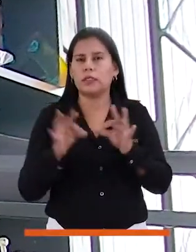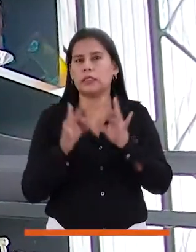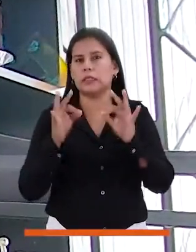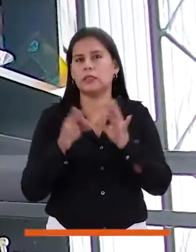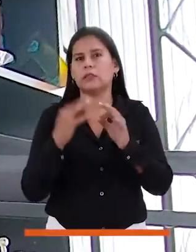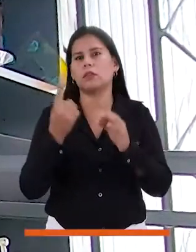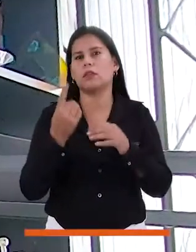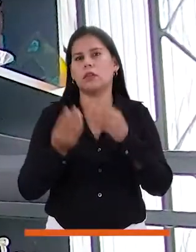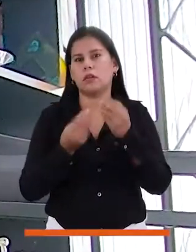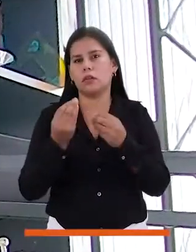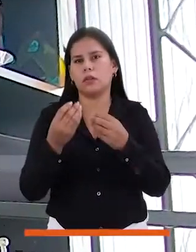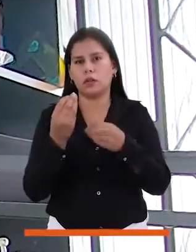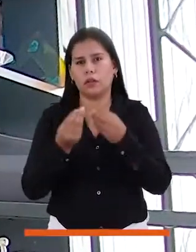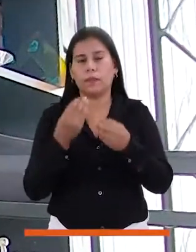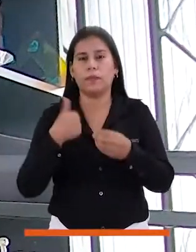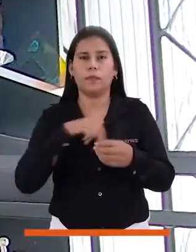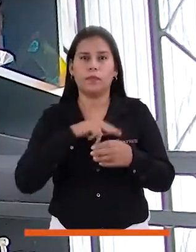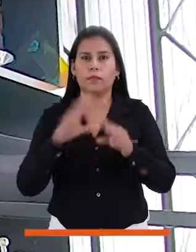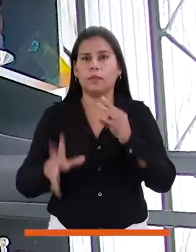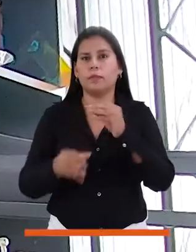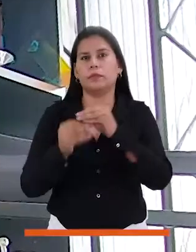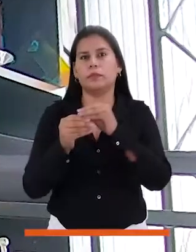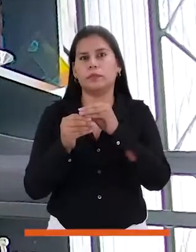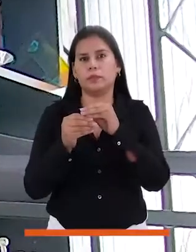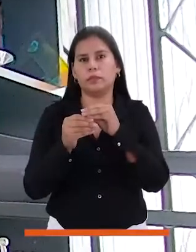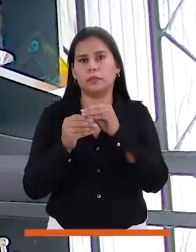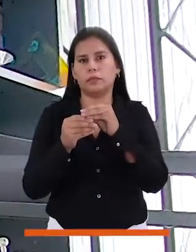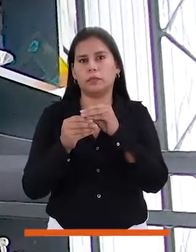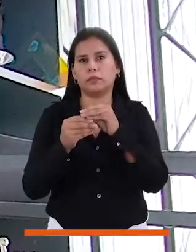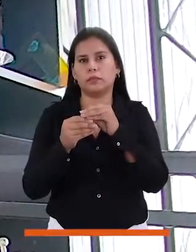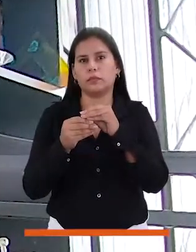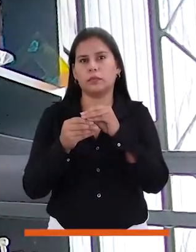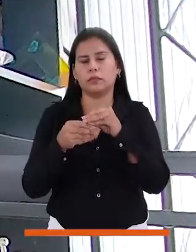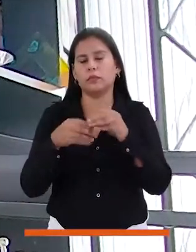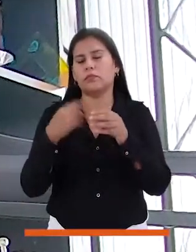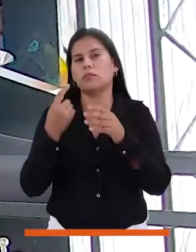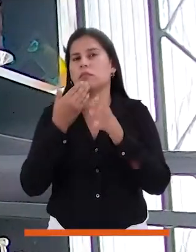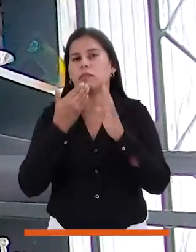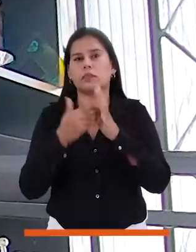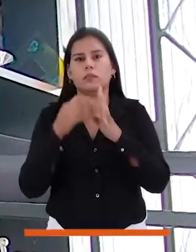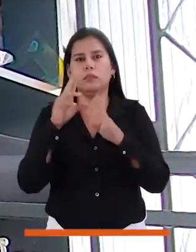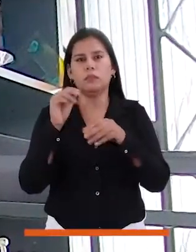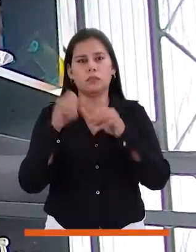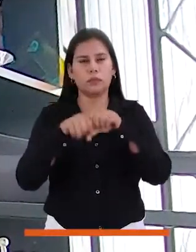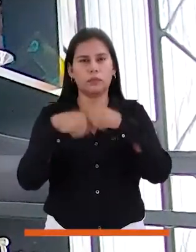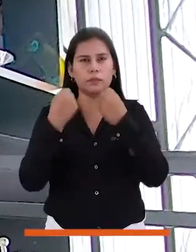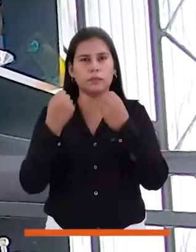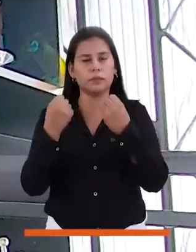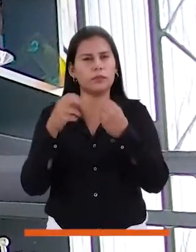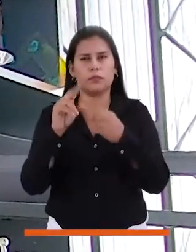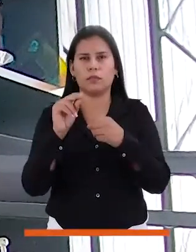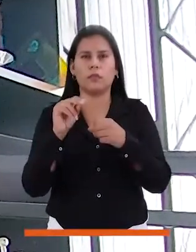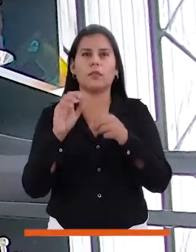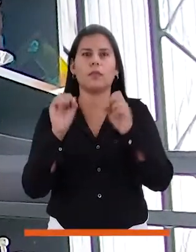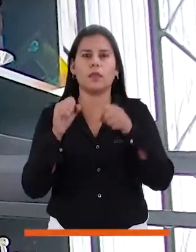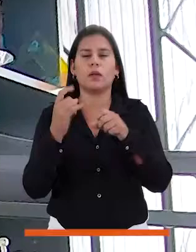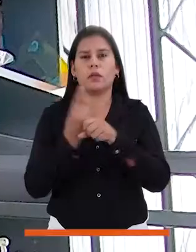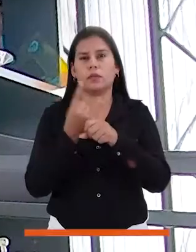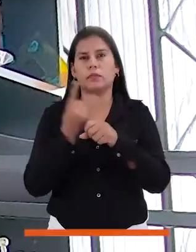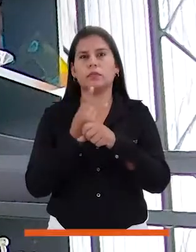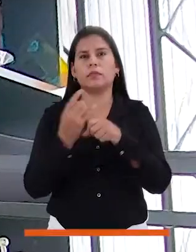son sencillamente operaciones que se le pueden aplicar, son operaciones no destructivas, ¿no?, que se le